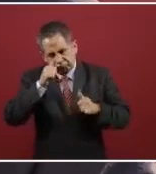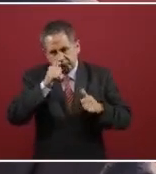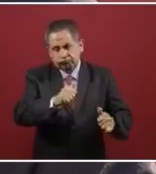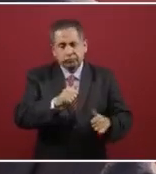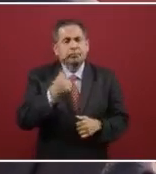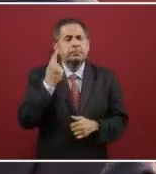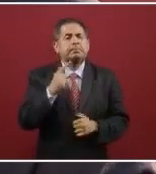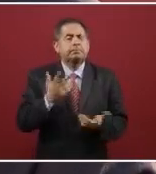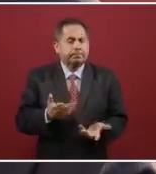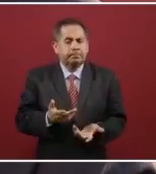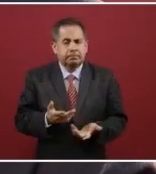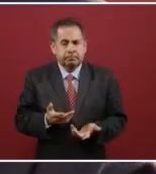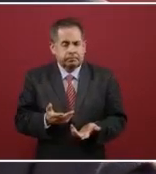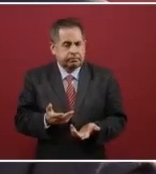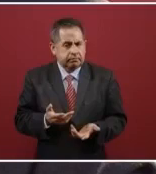para que